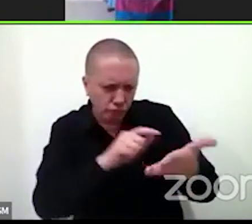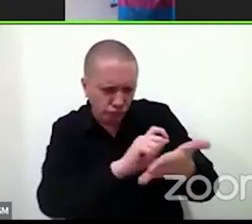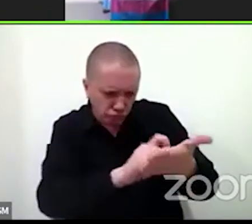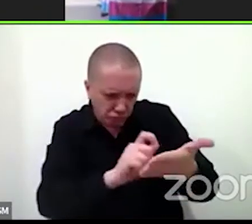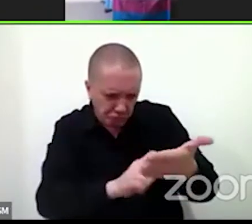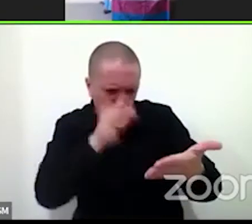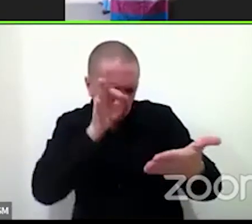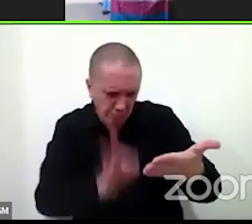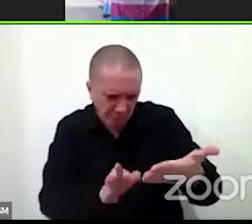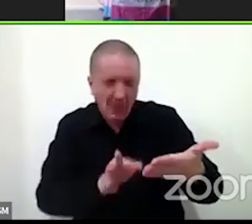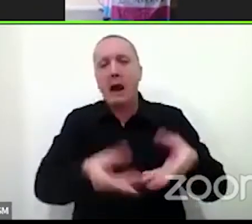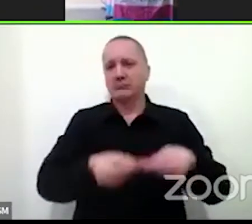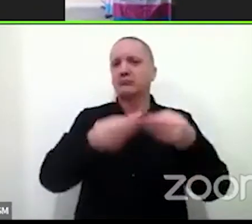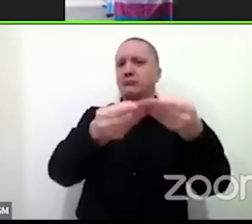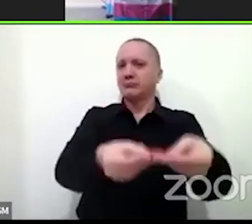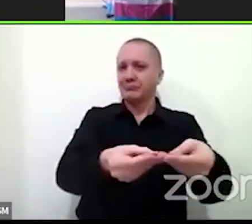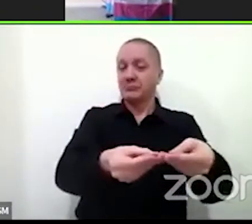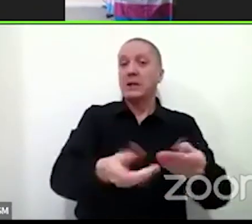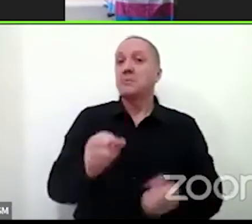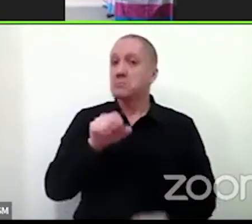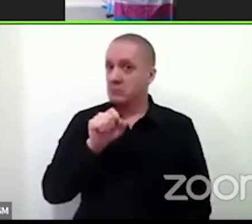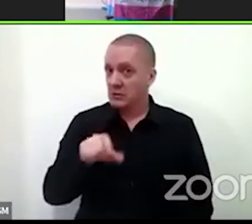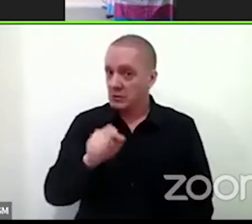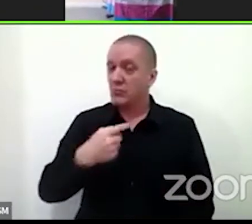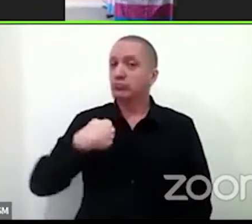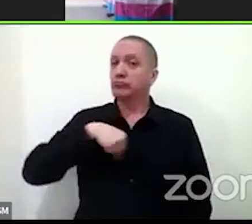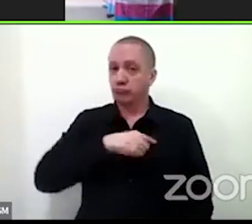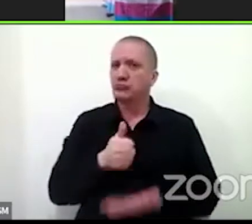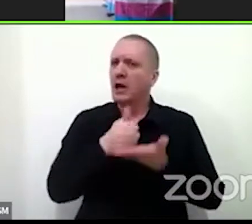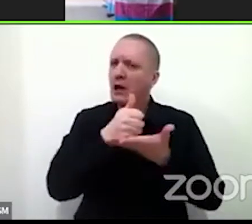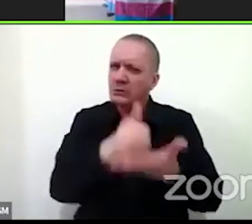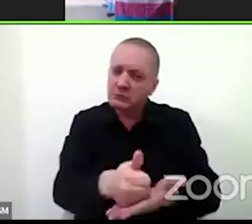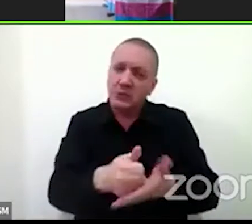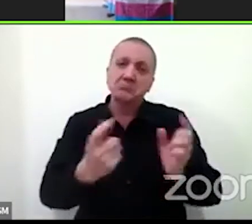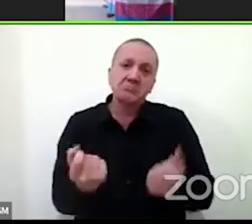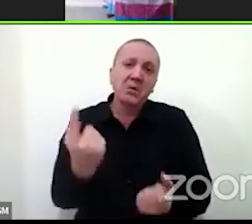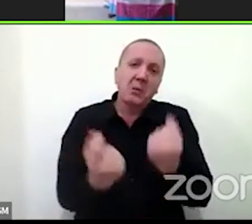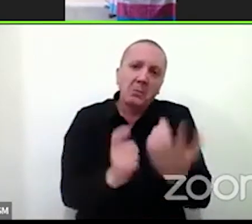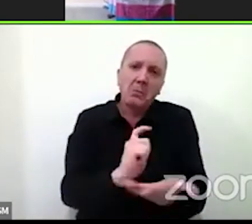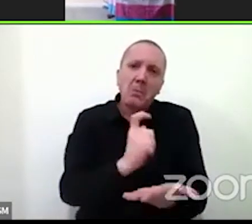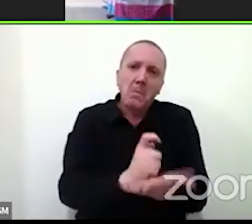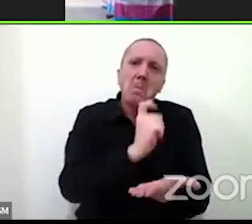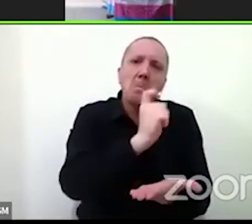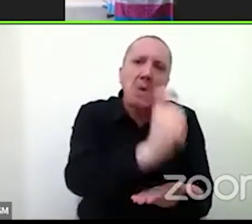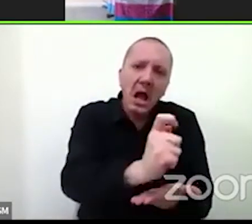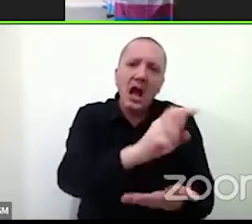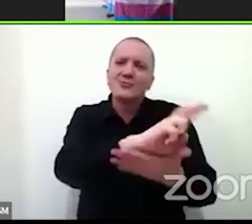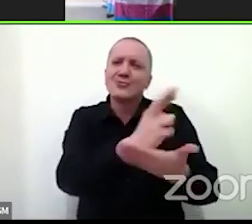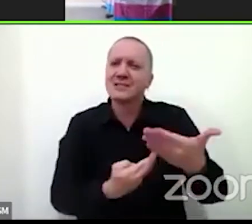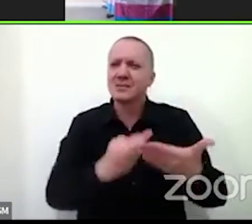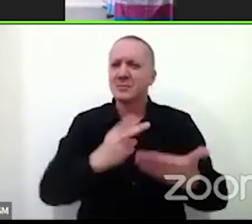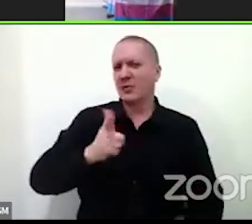a pagar directa e indirectamente algunos recibos de luz y agua, y también estamos